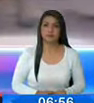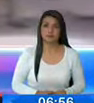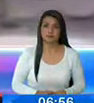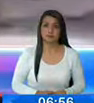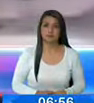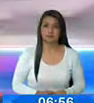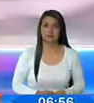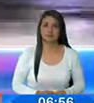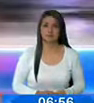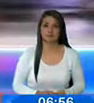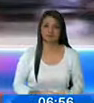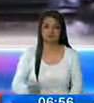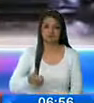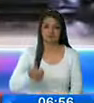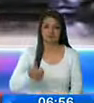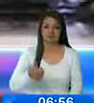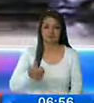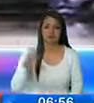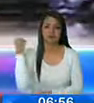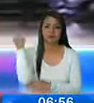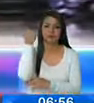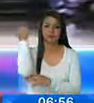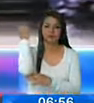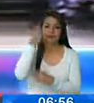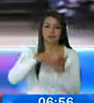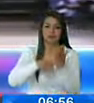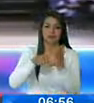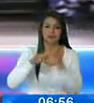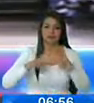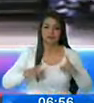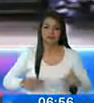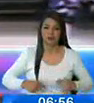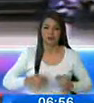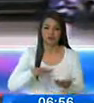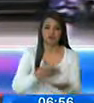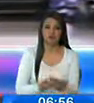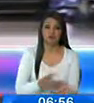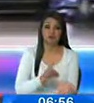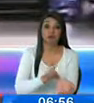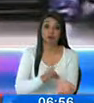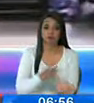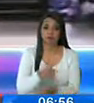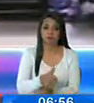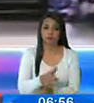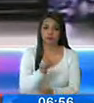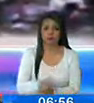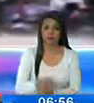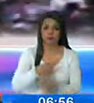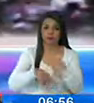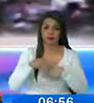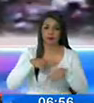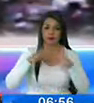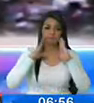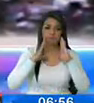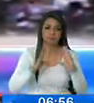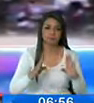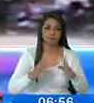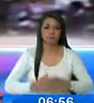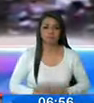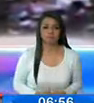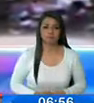Al poco tiempo, una ambulancia del Ministerio de Salud llegó al lugar, donde paramédicos dieron auxilio al herido.